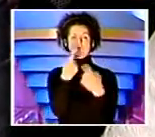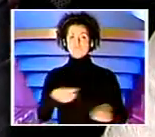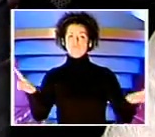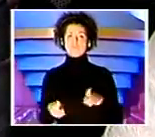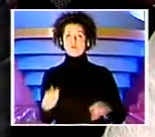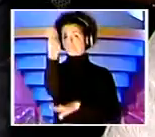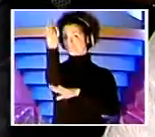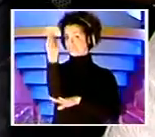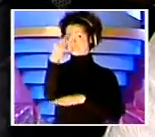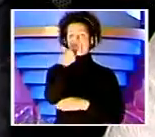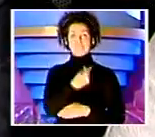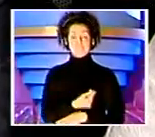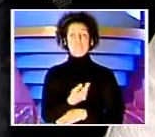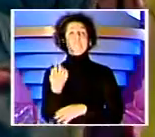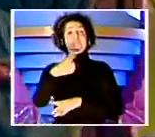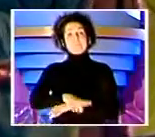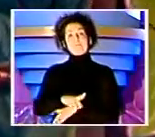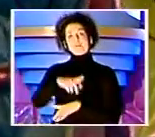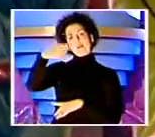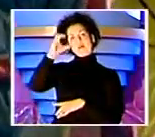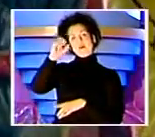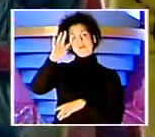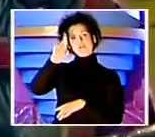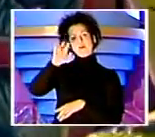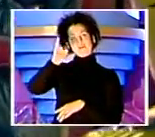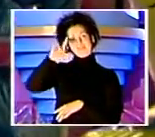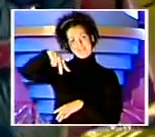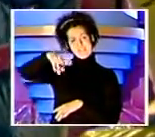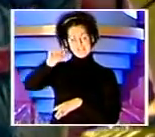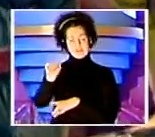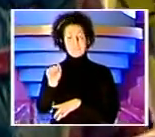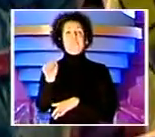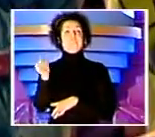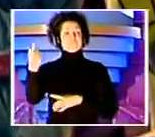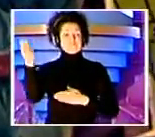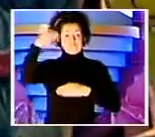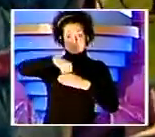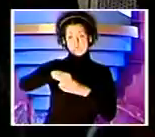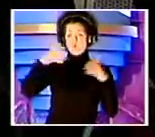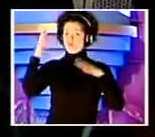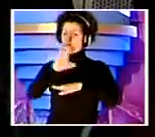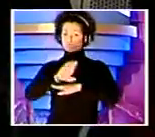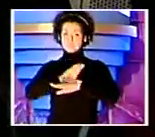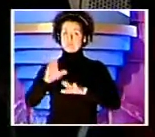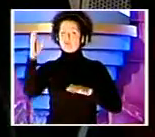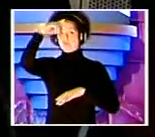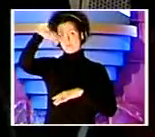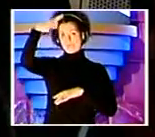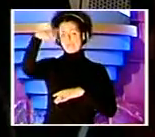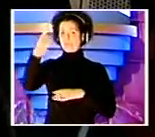Se encuentra con nosotros también Catalina Sánchez González, perteneciente a la Consejería de Cultura del Gobierno de Canarias. Buenas